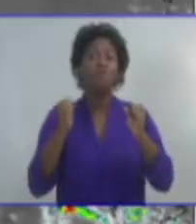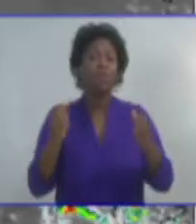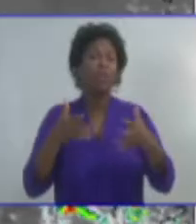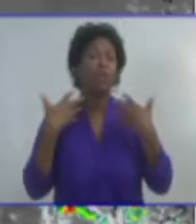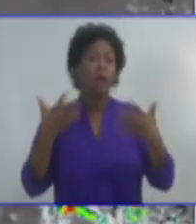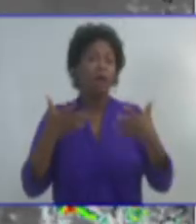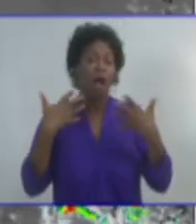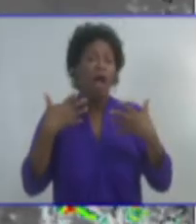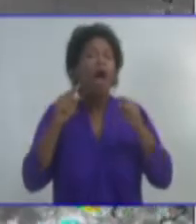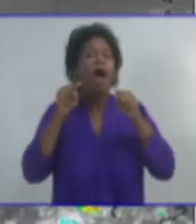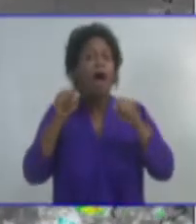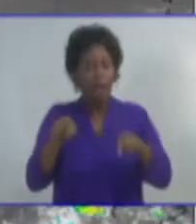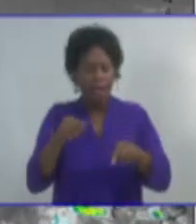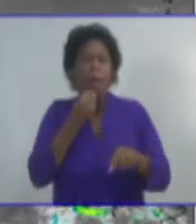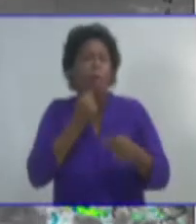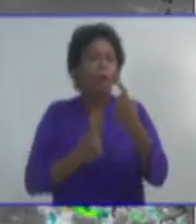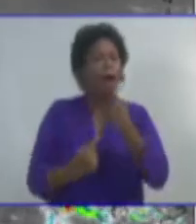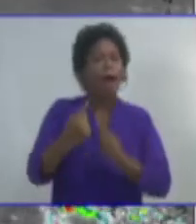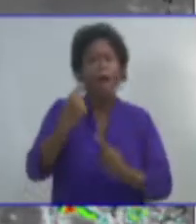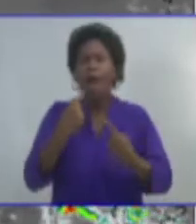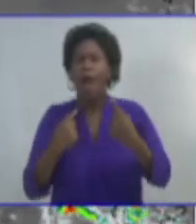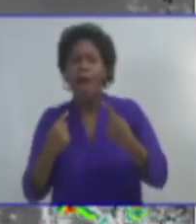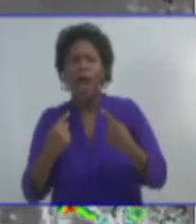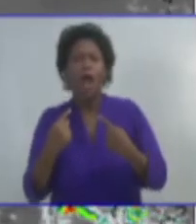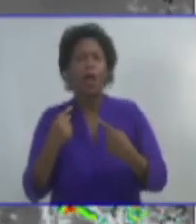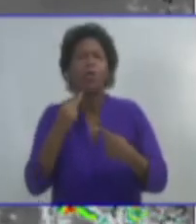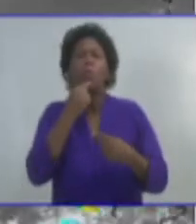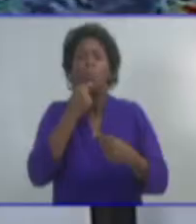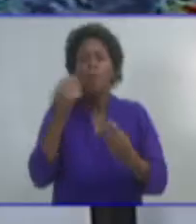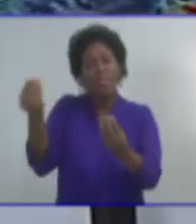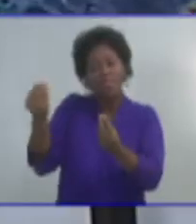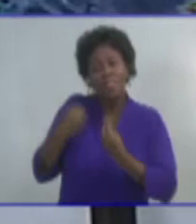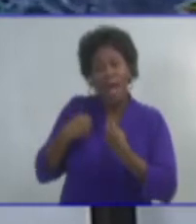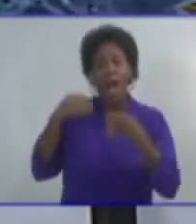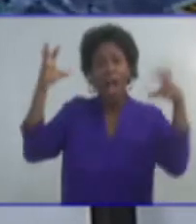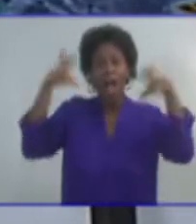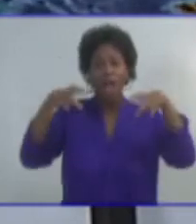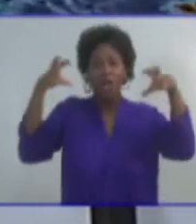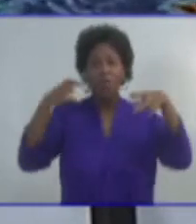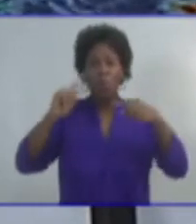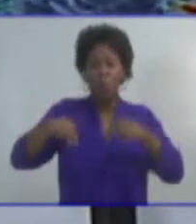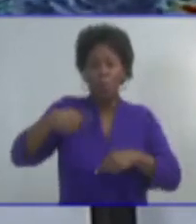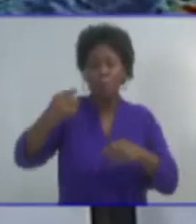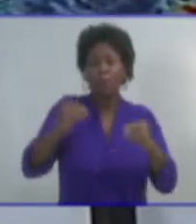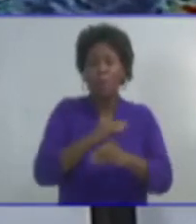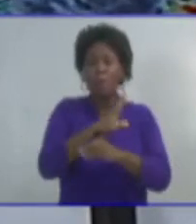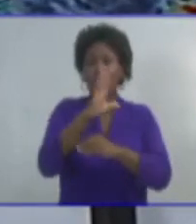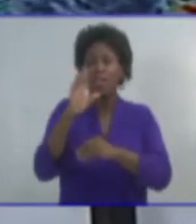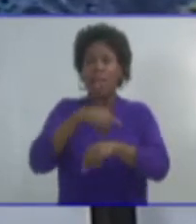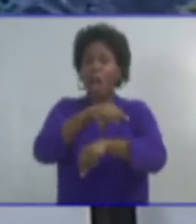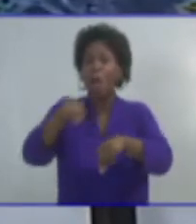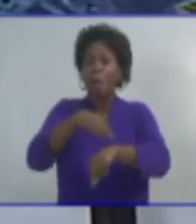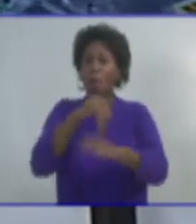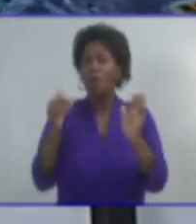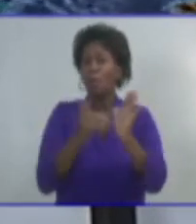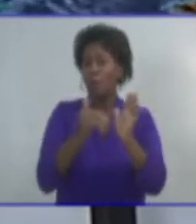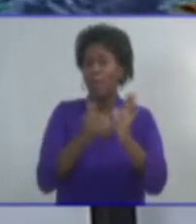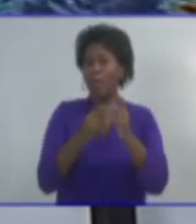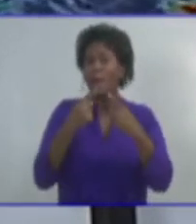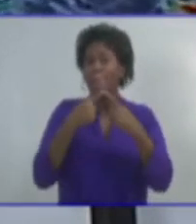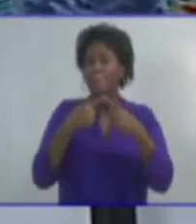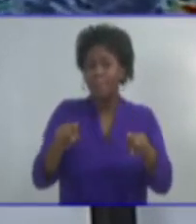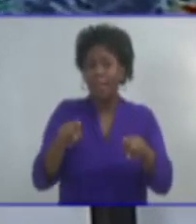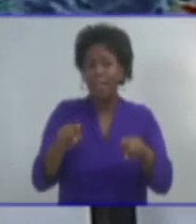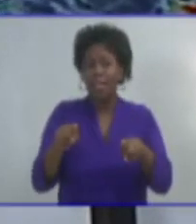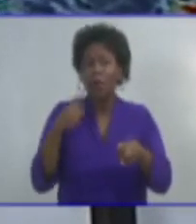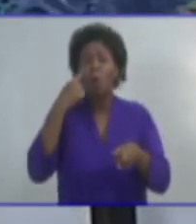día, pudieran estar estimulando algún que otro proceso de lluvias mañanas en horas de la tarde, pero ya el sistema se estará retirando